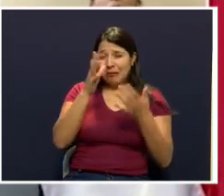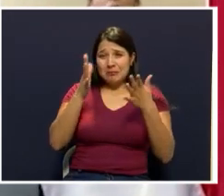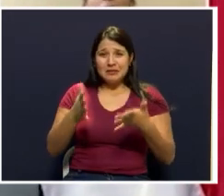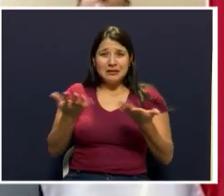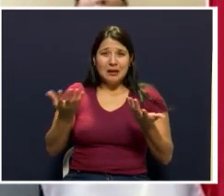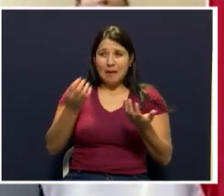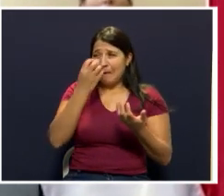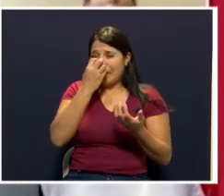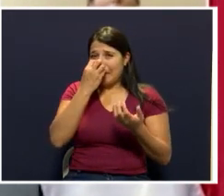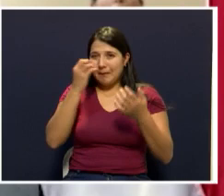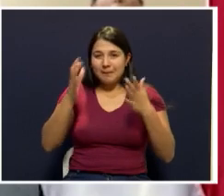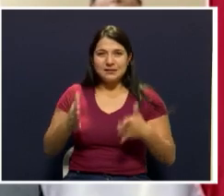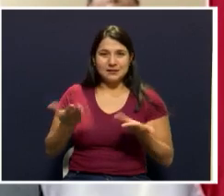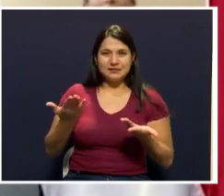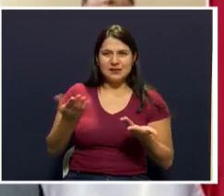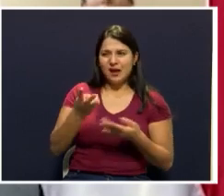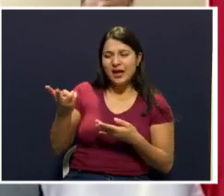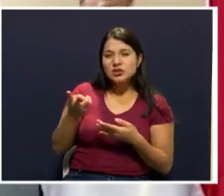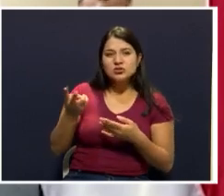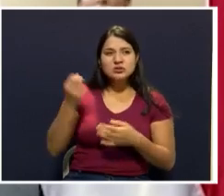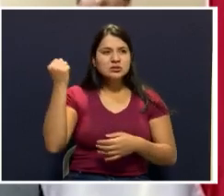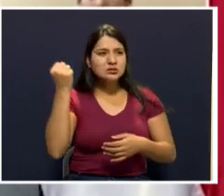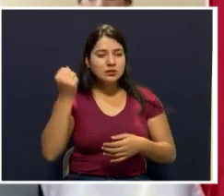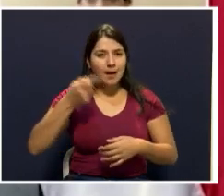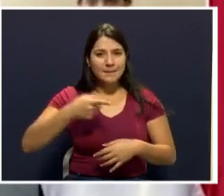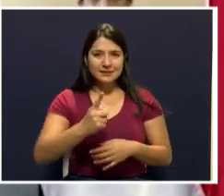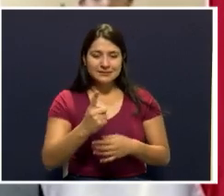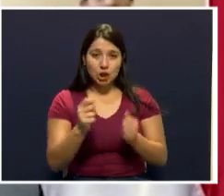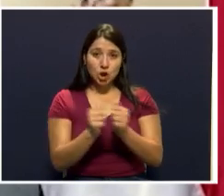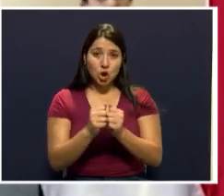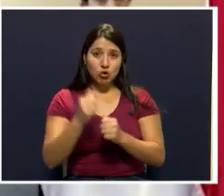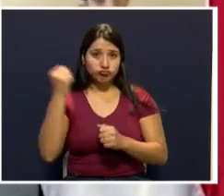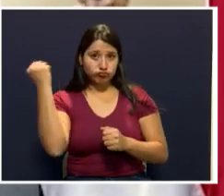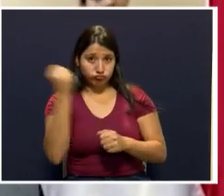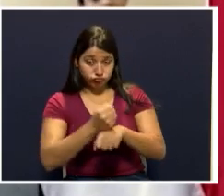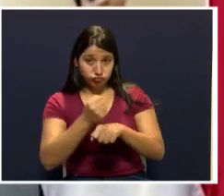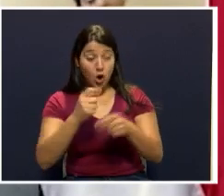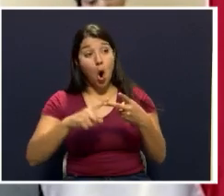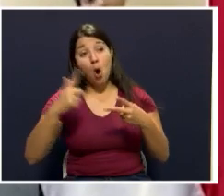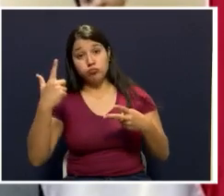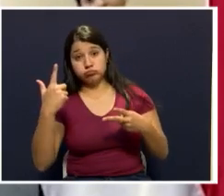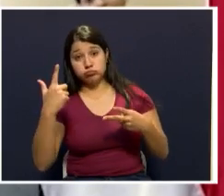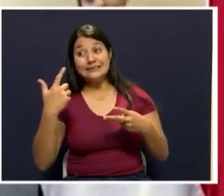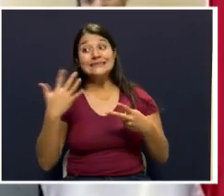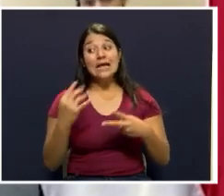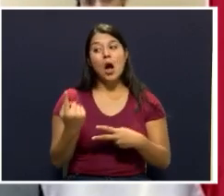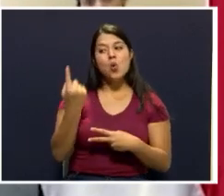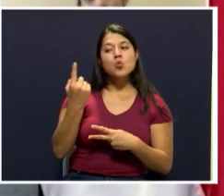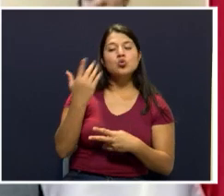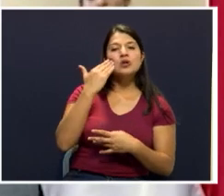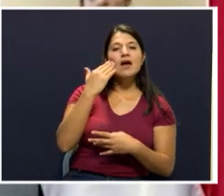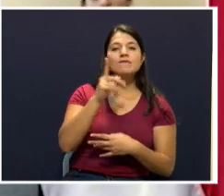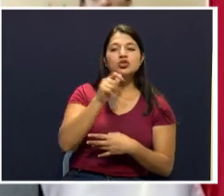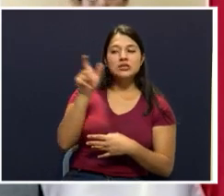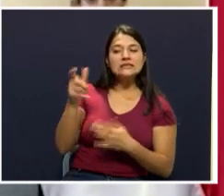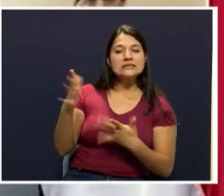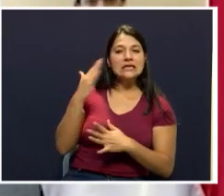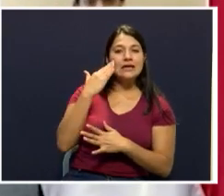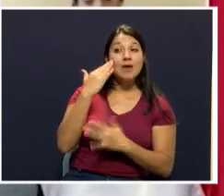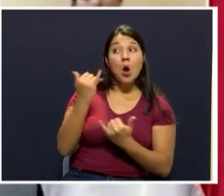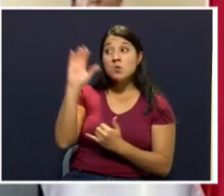armas de fuego o armas blancas. Ya en uno de los casos tenemos la persona identificada y vamos a proceder a detenerla, lo hemos estado buscando, y en el otro